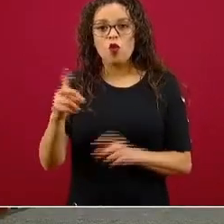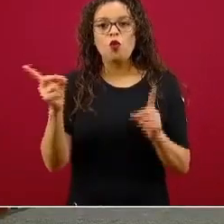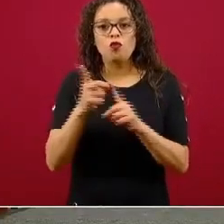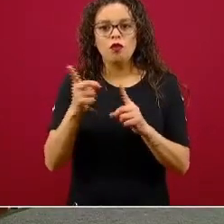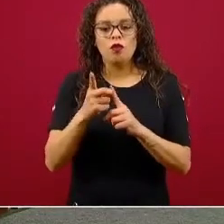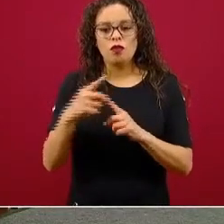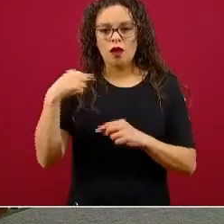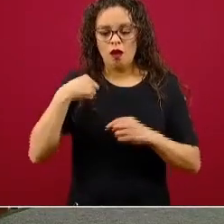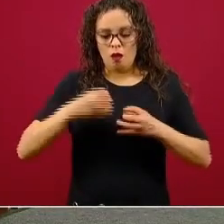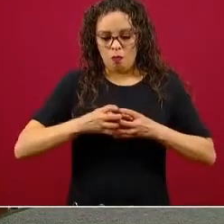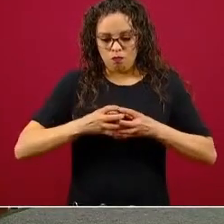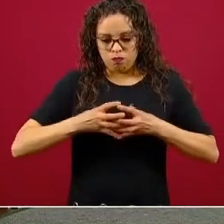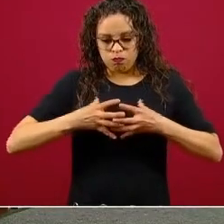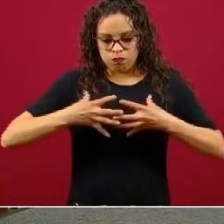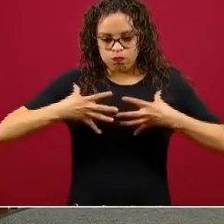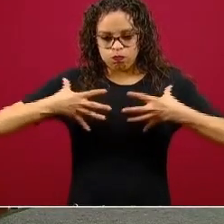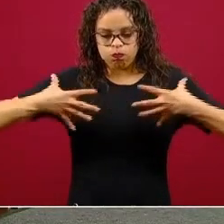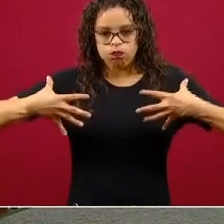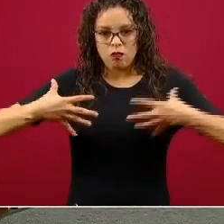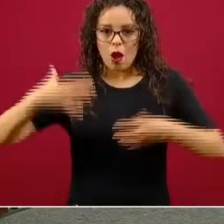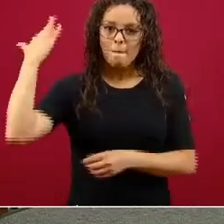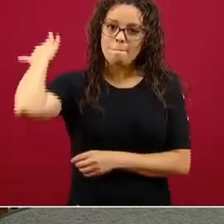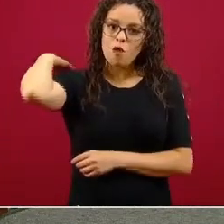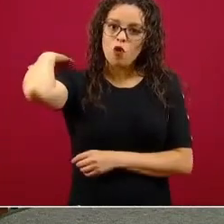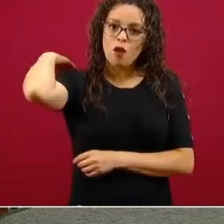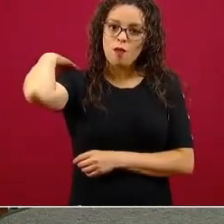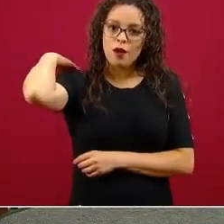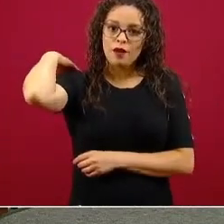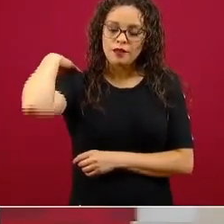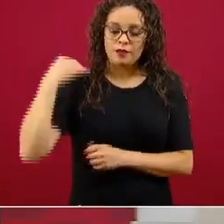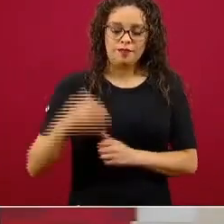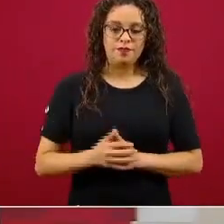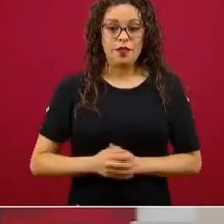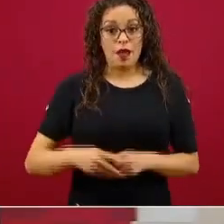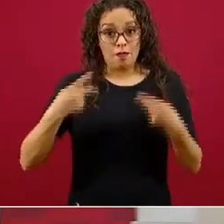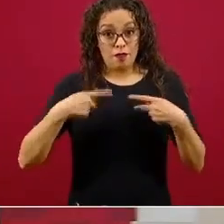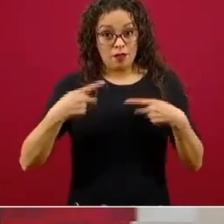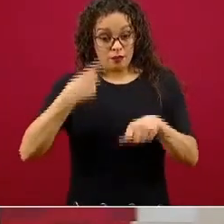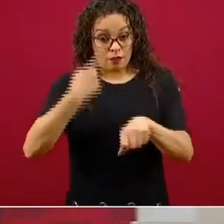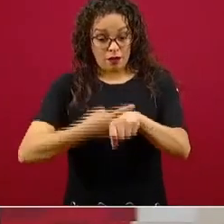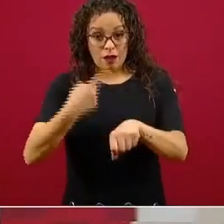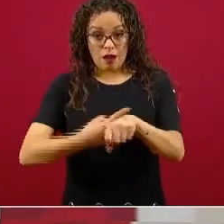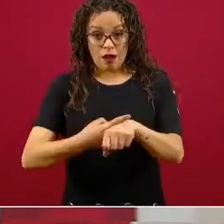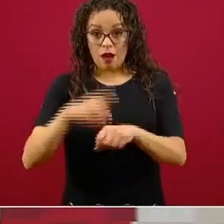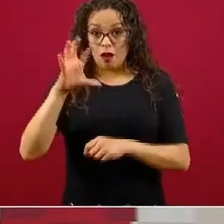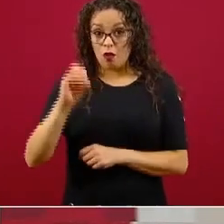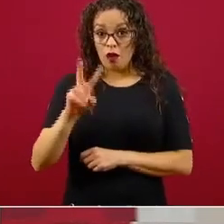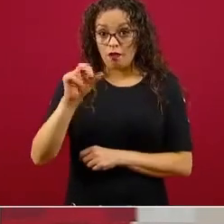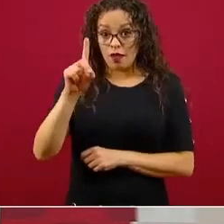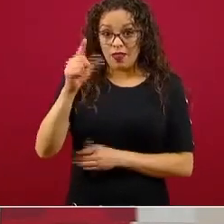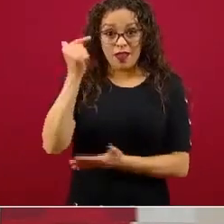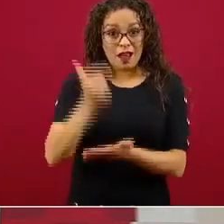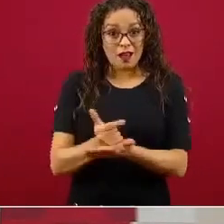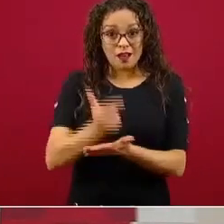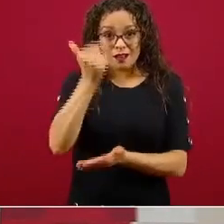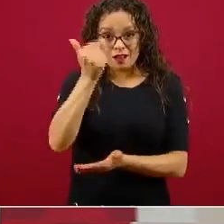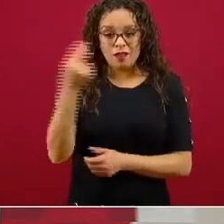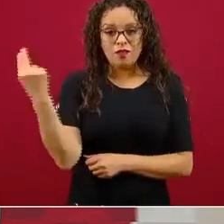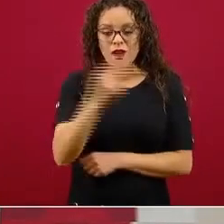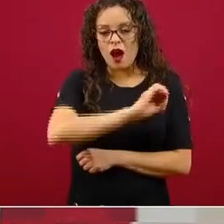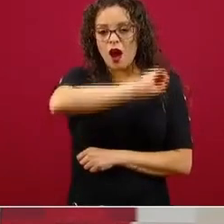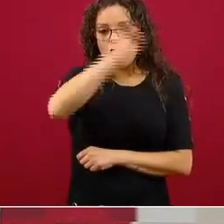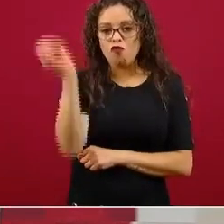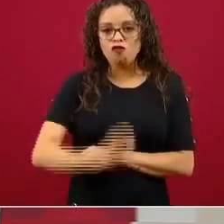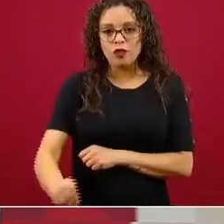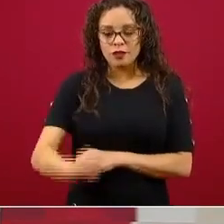pulmones. La persona que tiene COVID grave requiere necesariamente atención hospitalaria. Cuando no